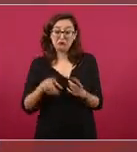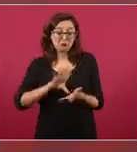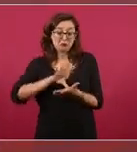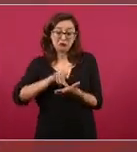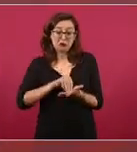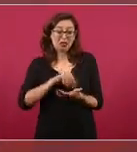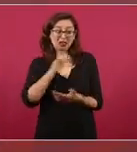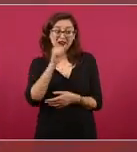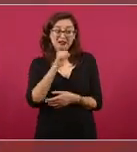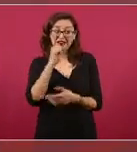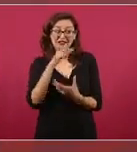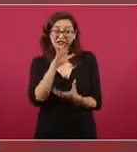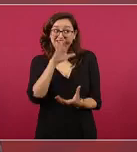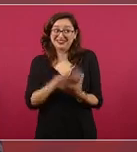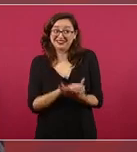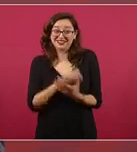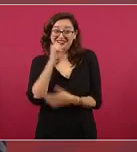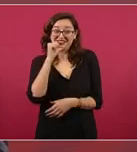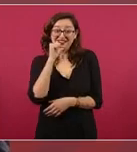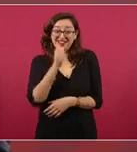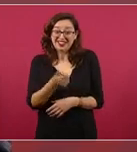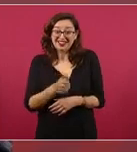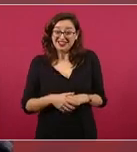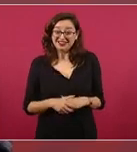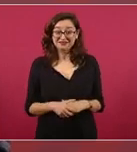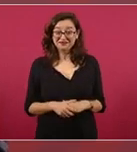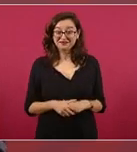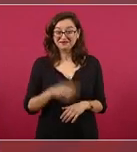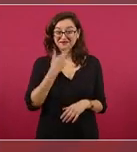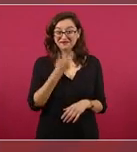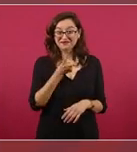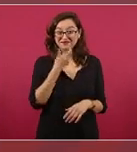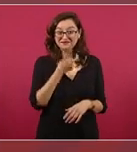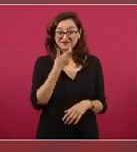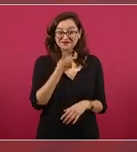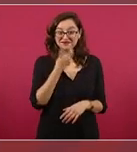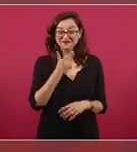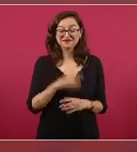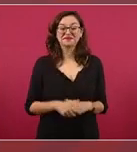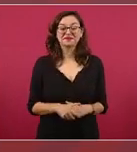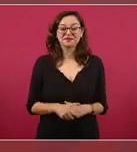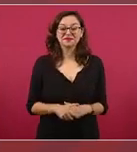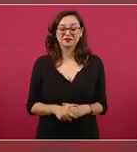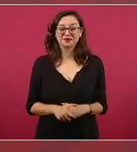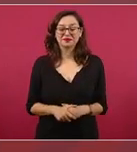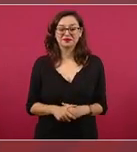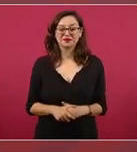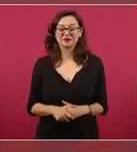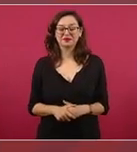Y entonces, pero lo que me llamó la atención, ¿se acuerdan lo que